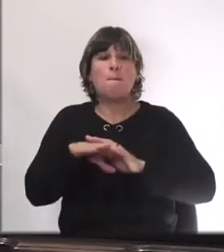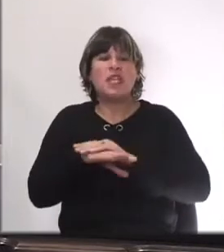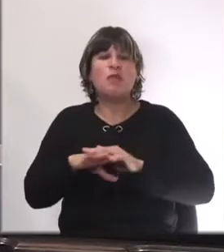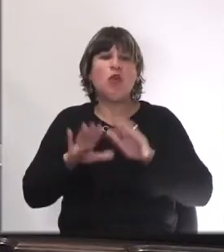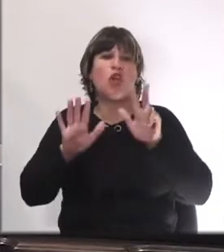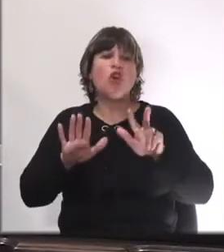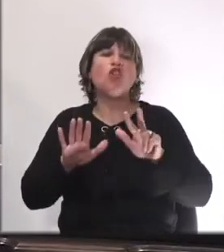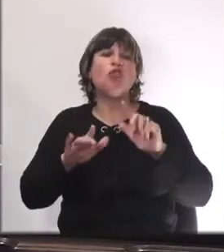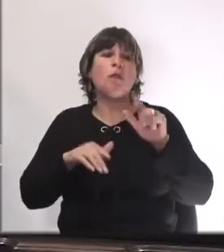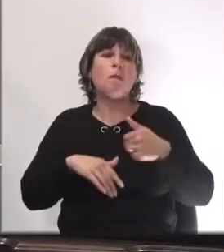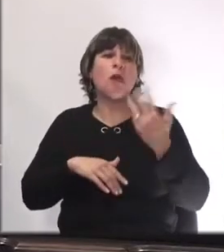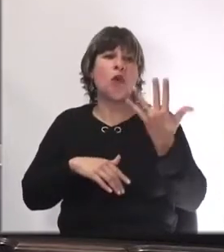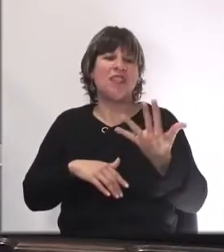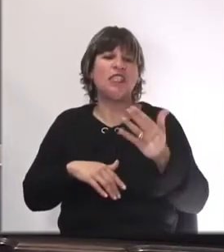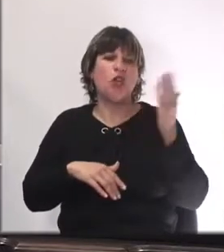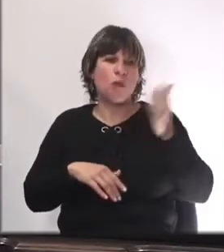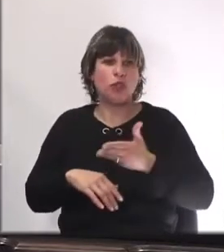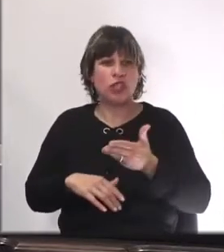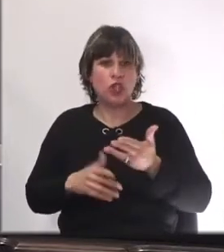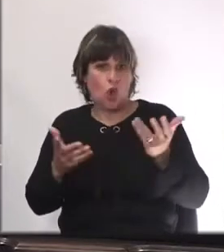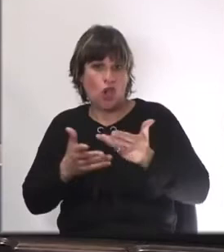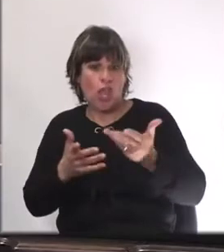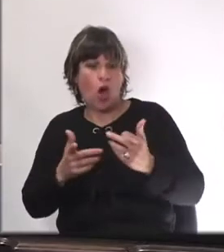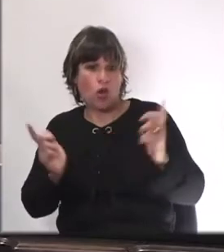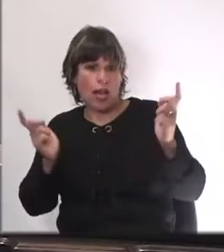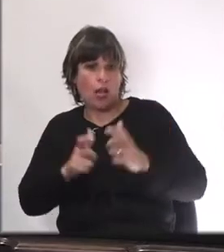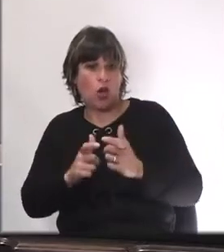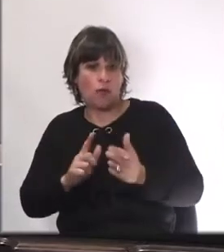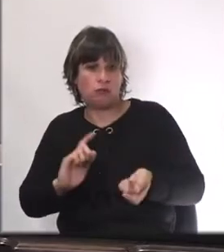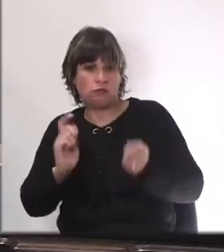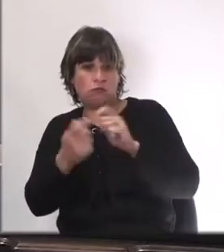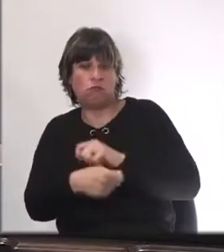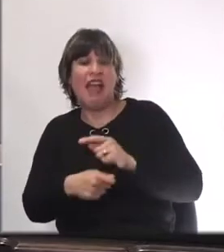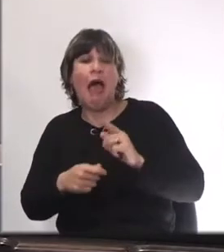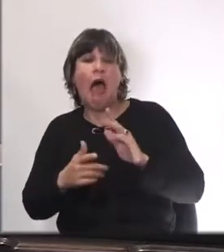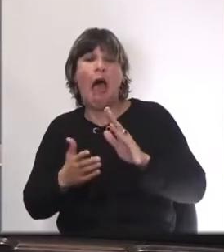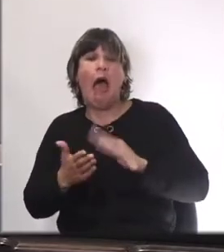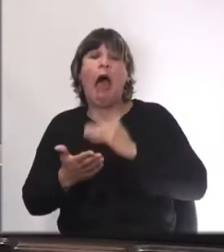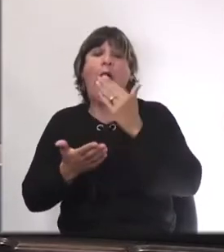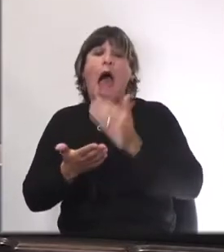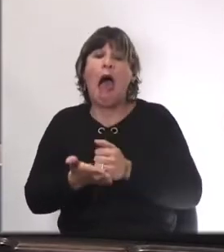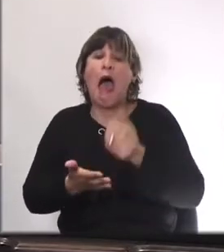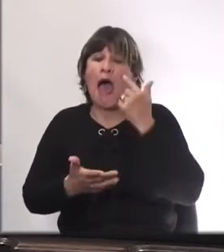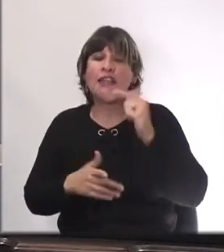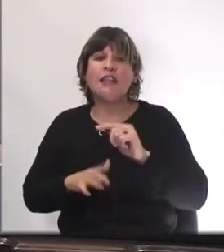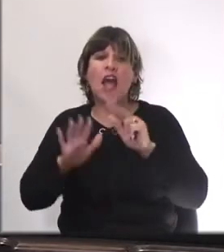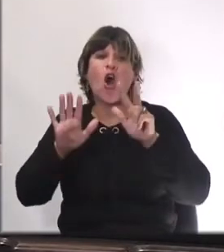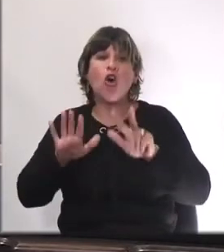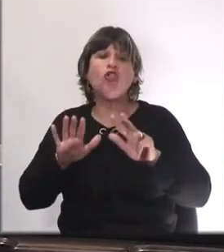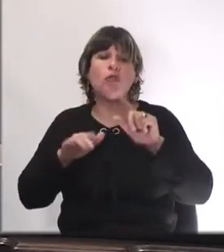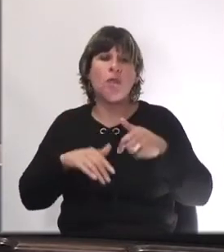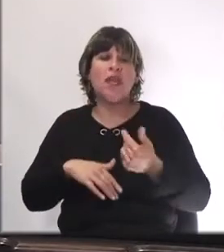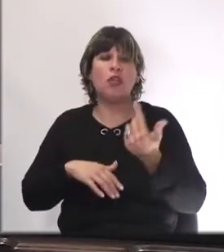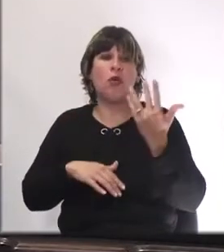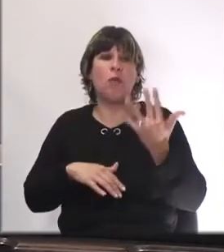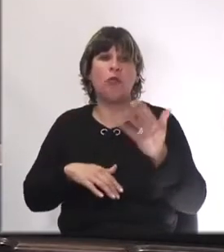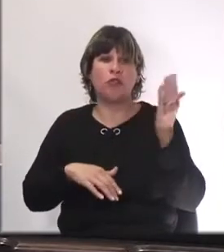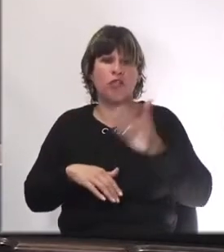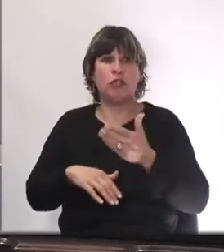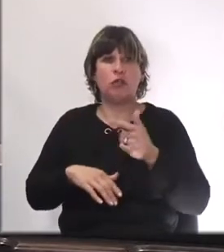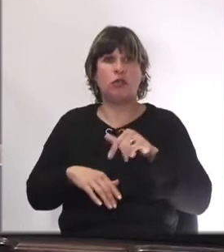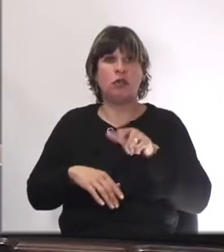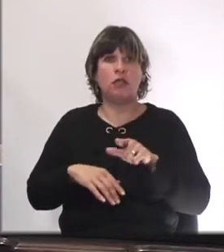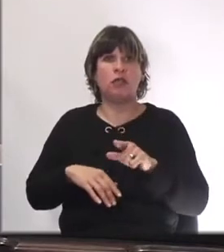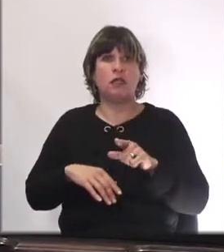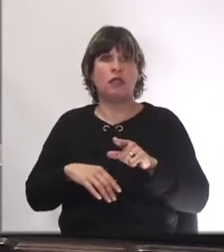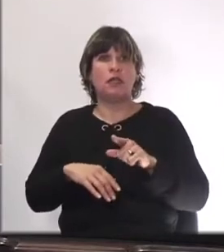8,5%. Y ahora en la Comisión pasó hasta 8,5%. 0 cumple